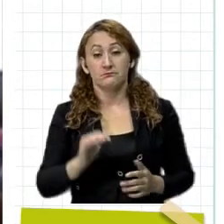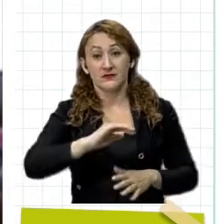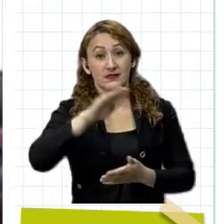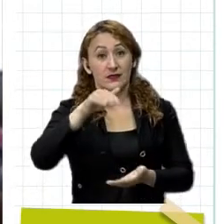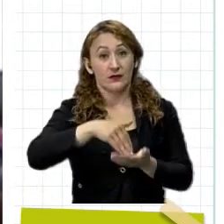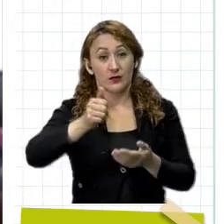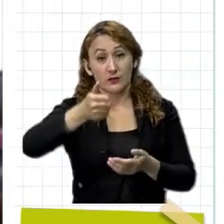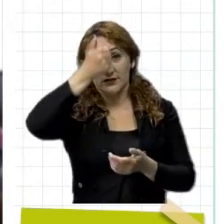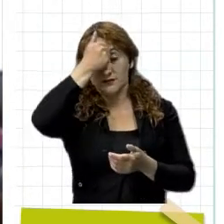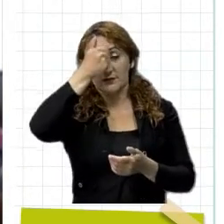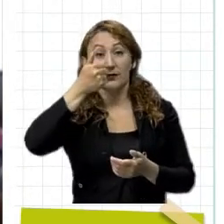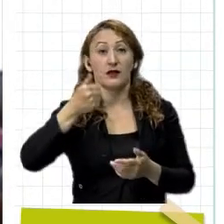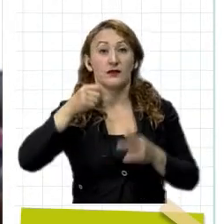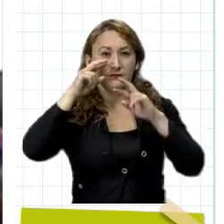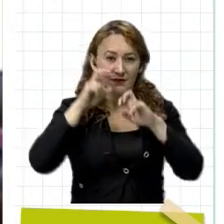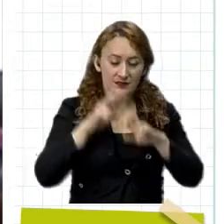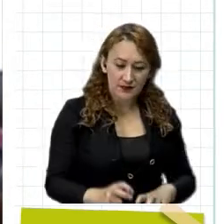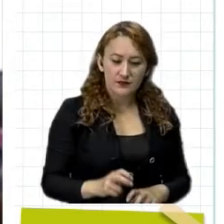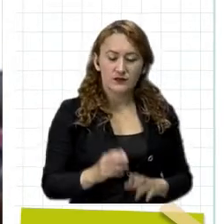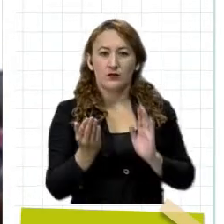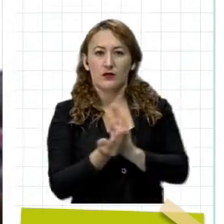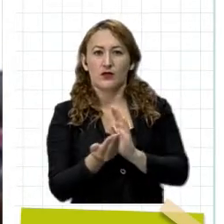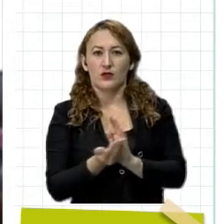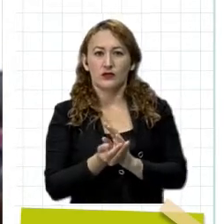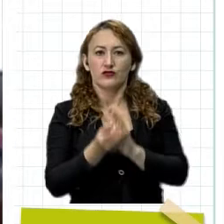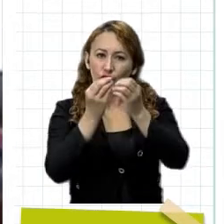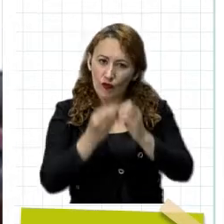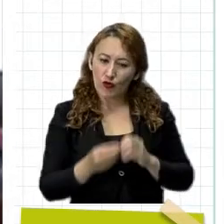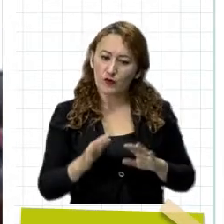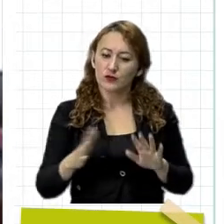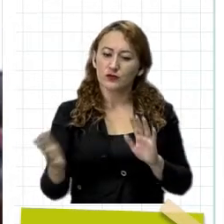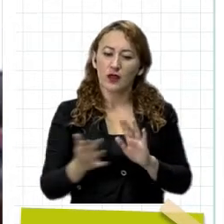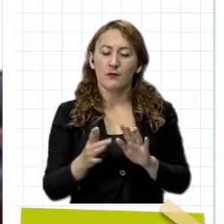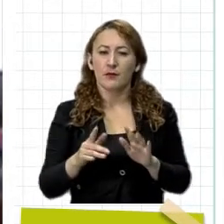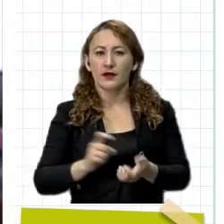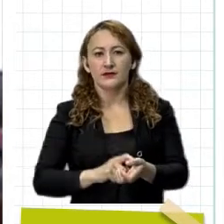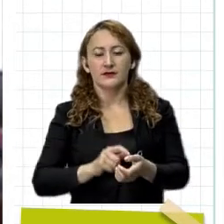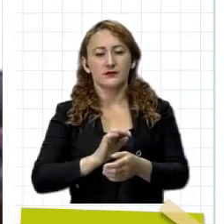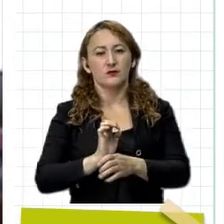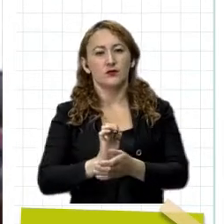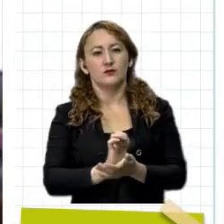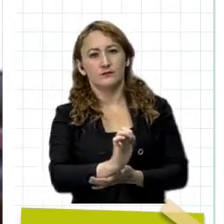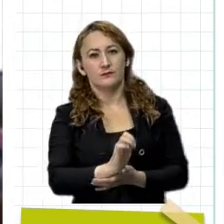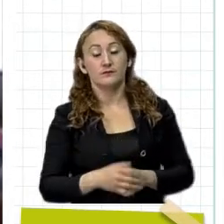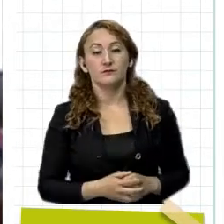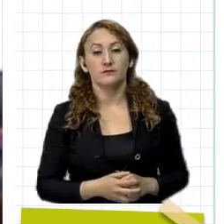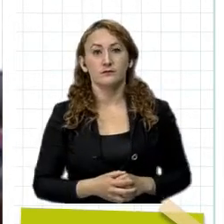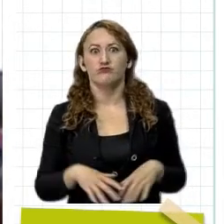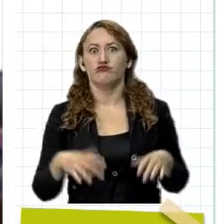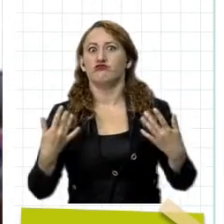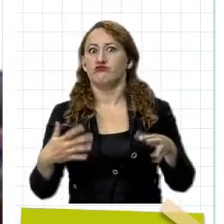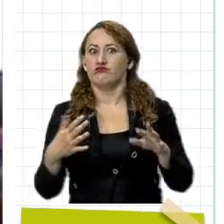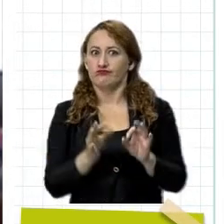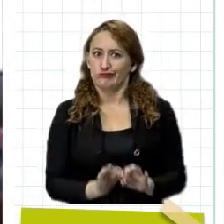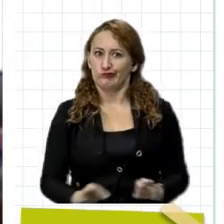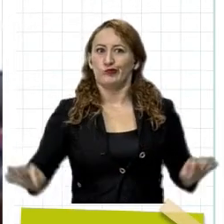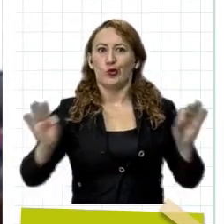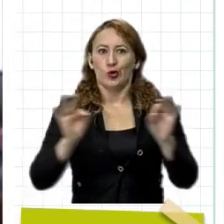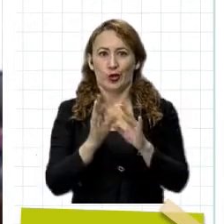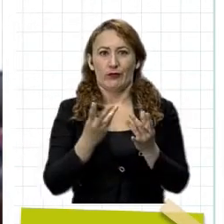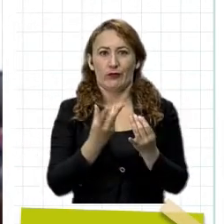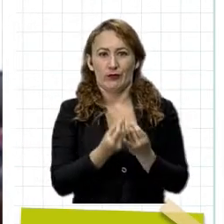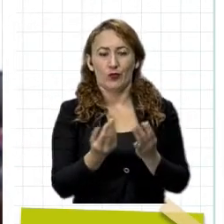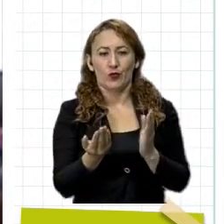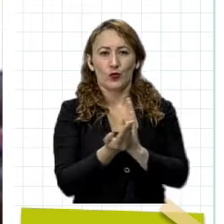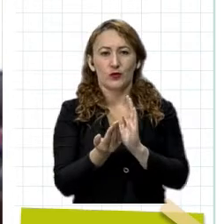la investigación como formas de combatir el racismo. Otro importante hito para la etnoeducación fue